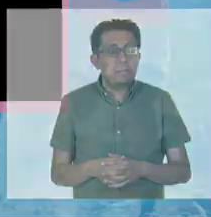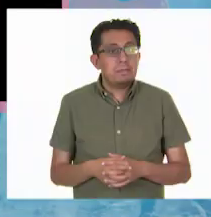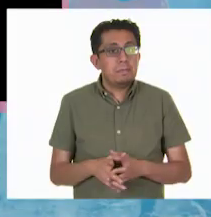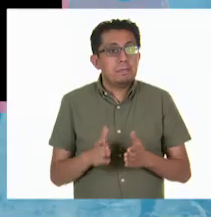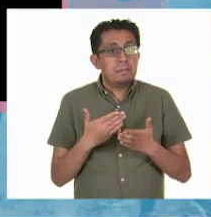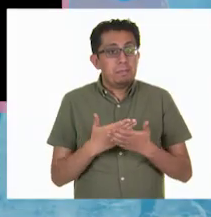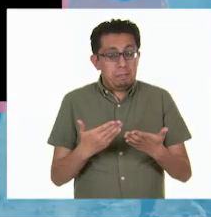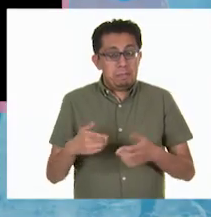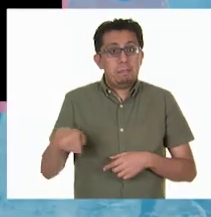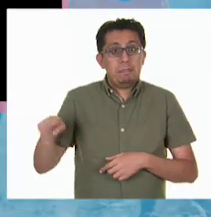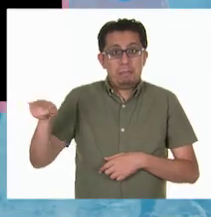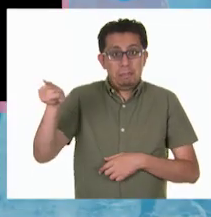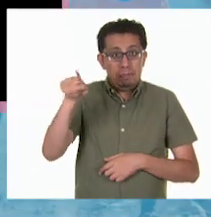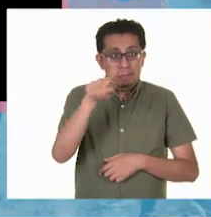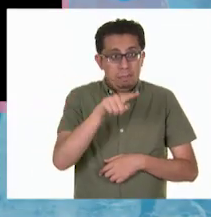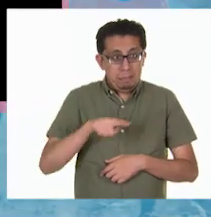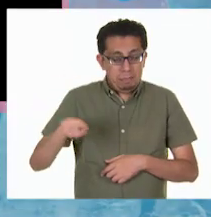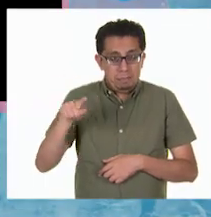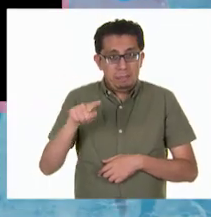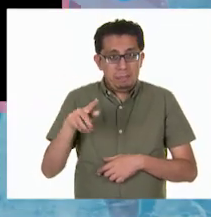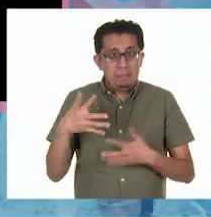Ahora les toca a ellos alusarnos.